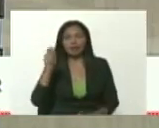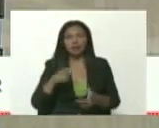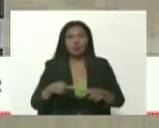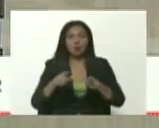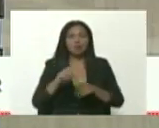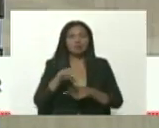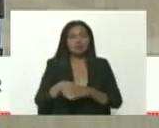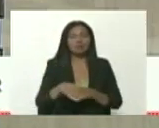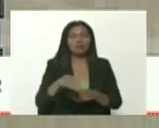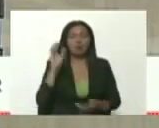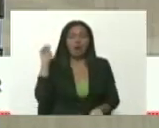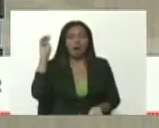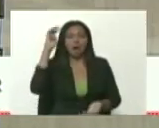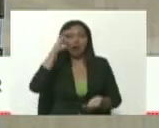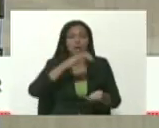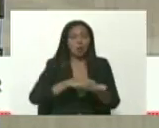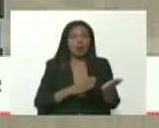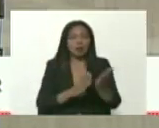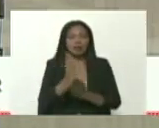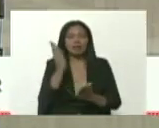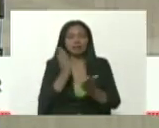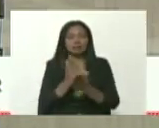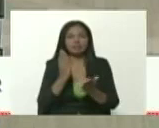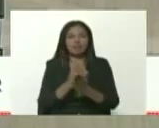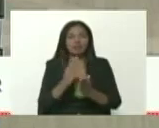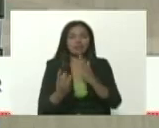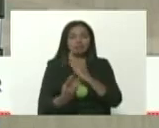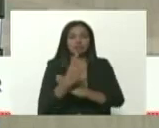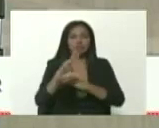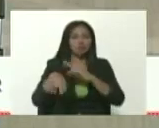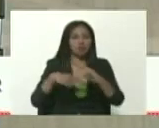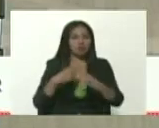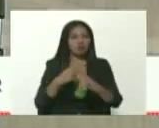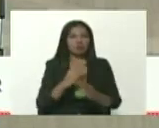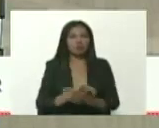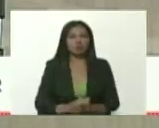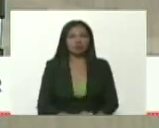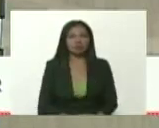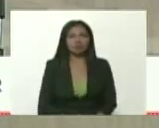del estado Aragua. Leales siempre, traidores